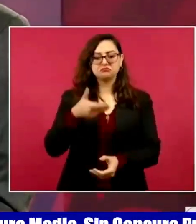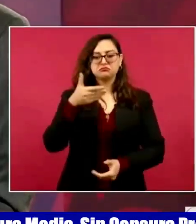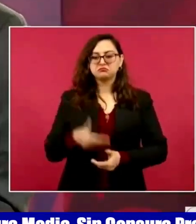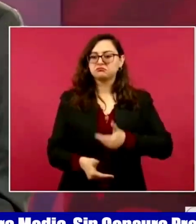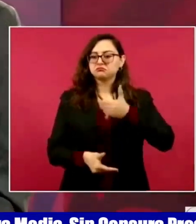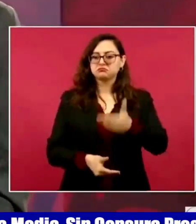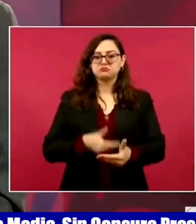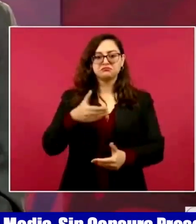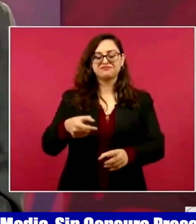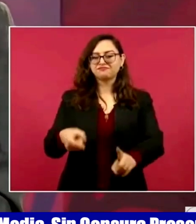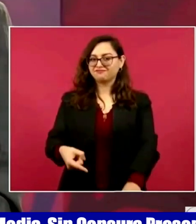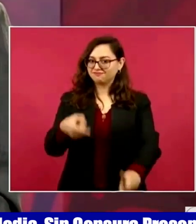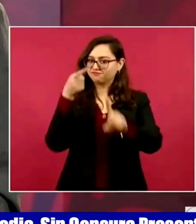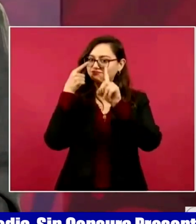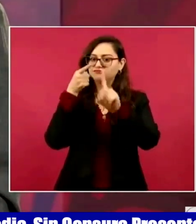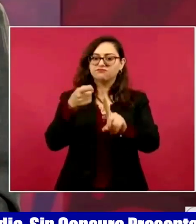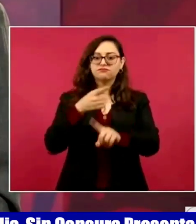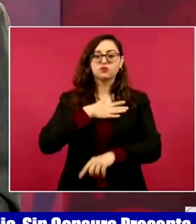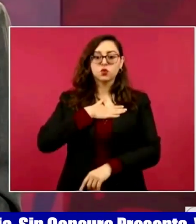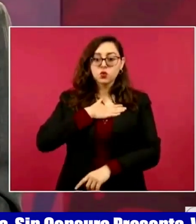en busca de la justicia.